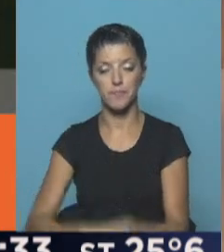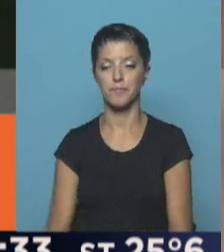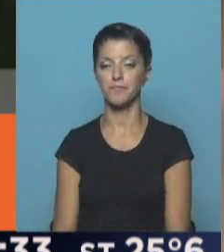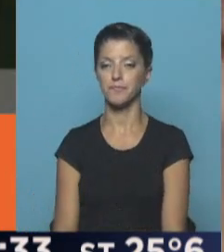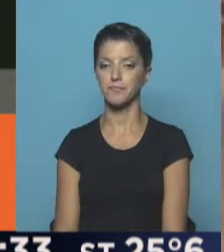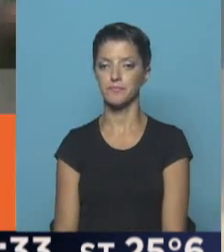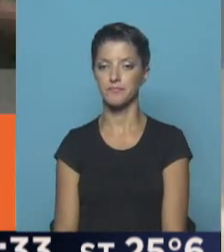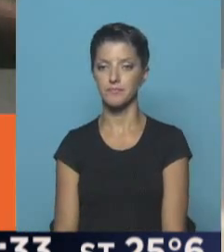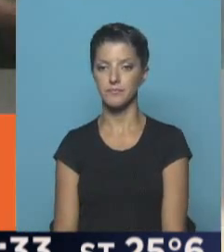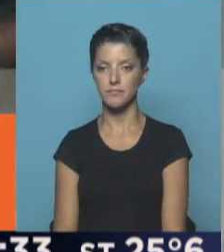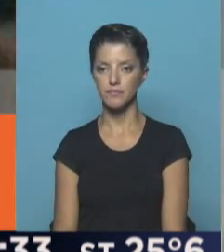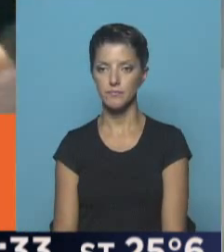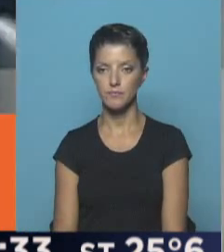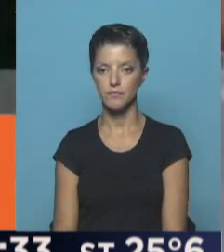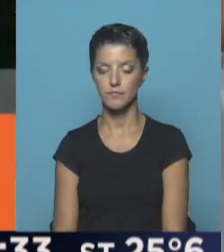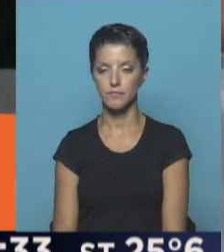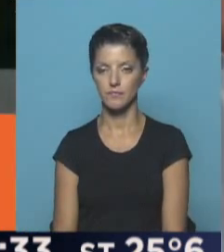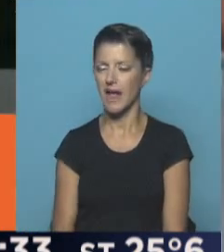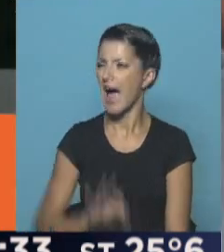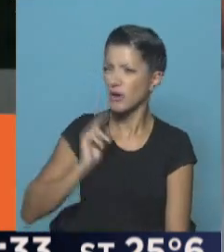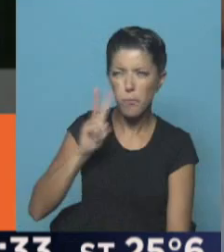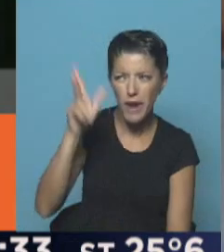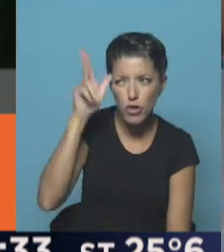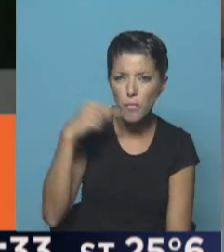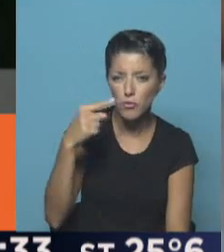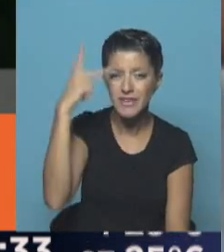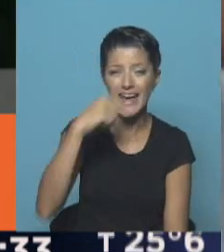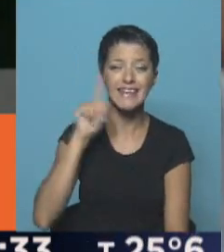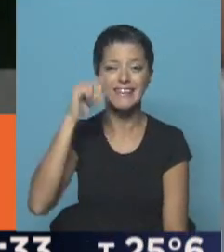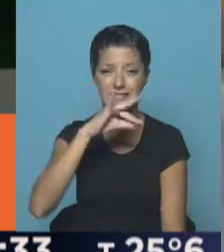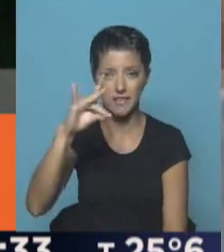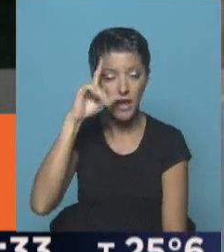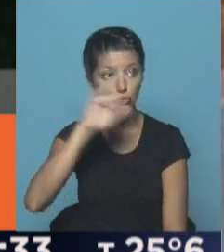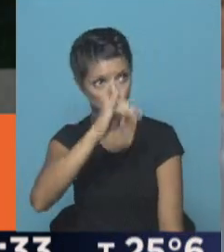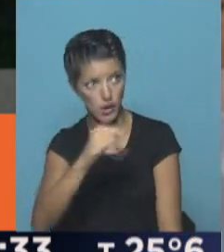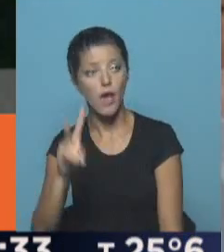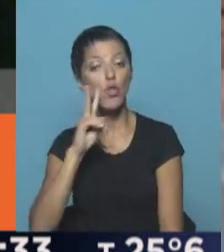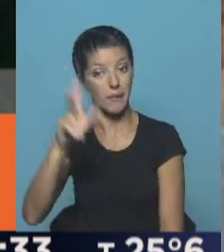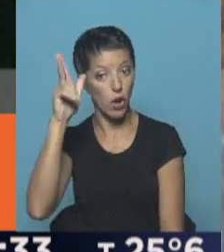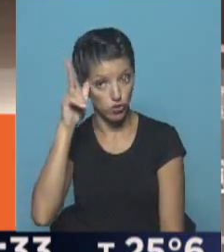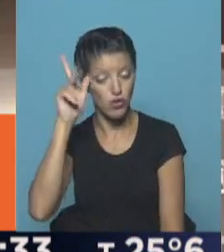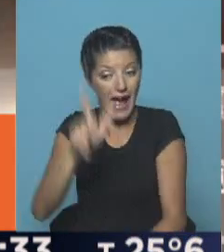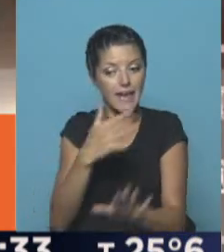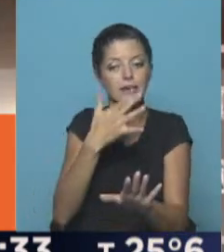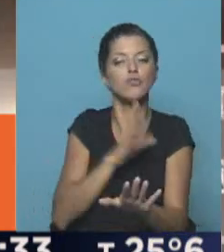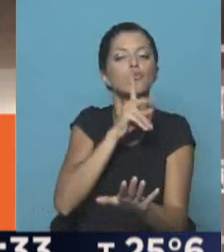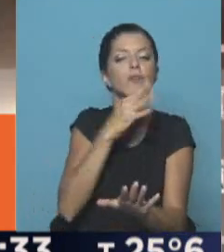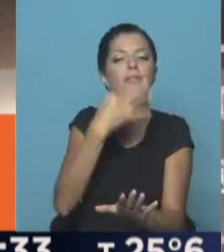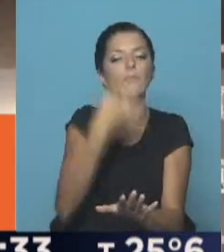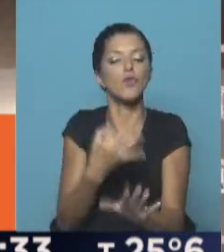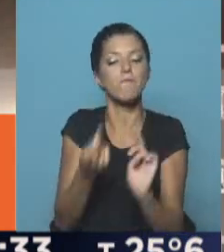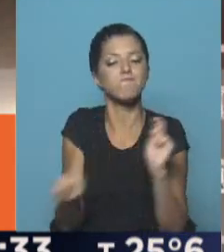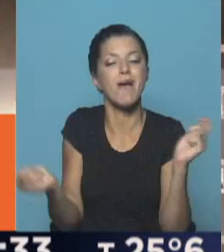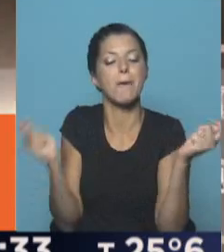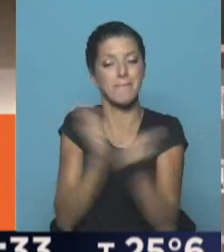que Rusia decidió... 2008, ¿no? 2008. Decidió poner o empezar a revertir lo que se consideraba